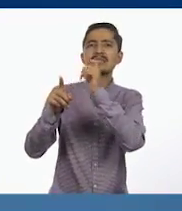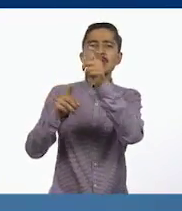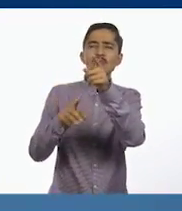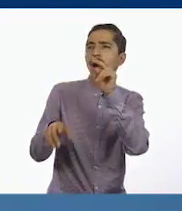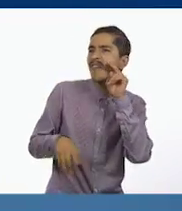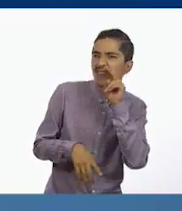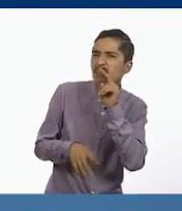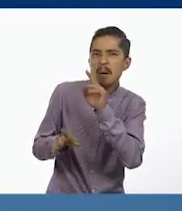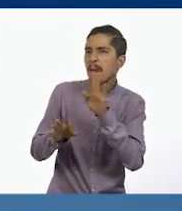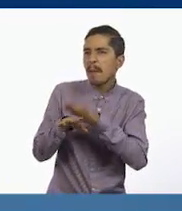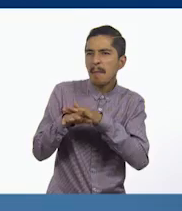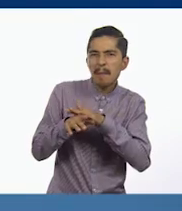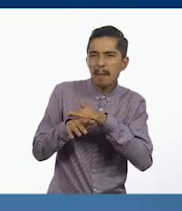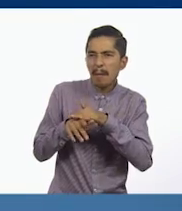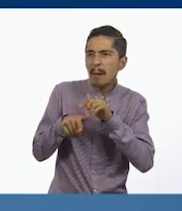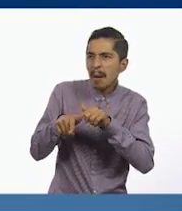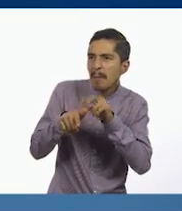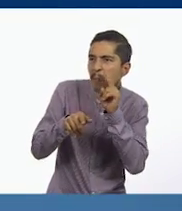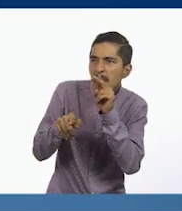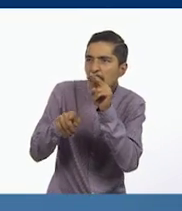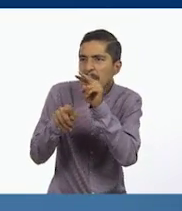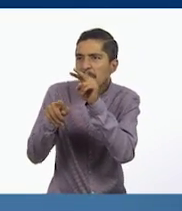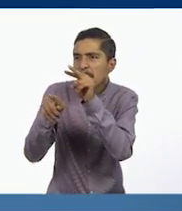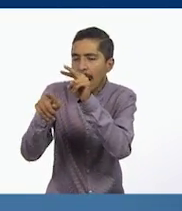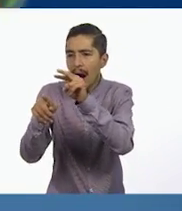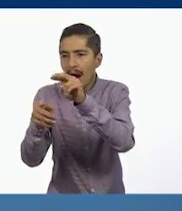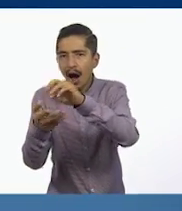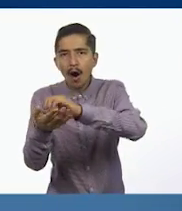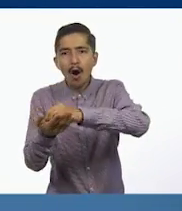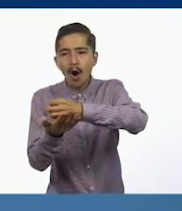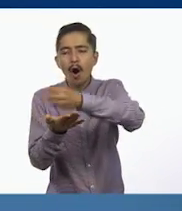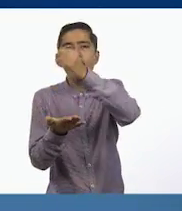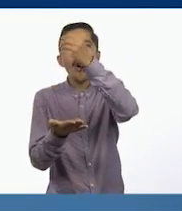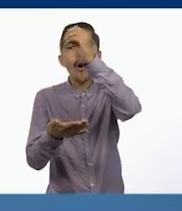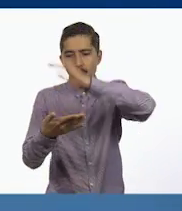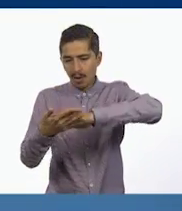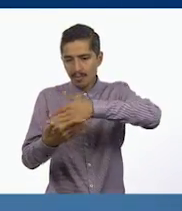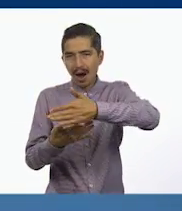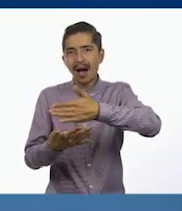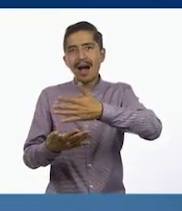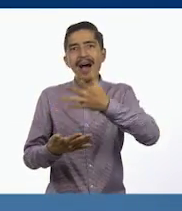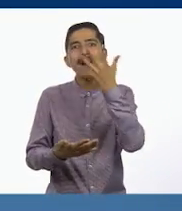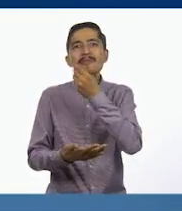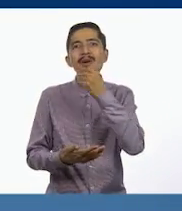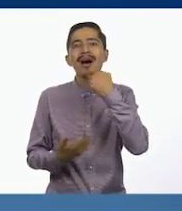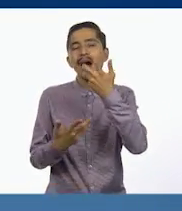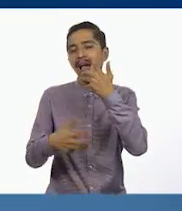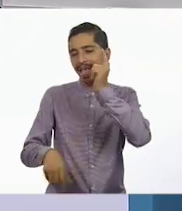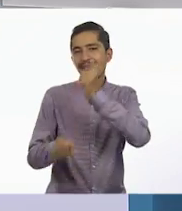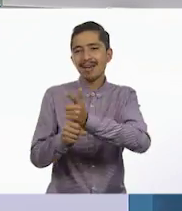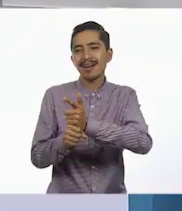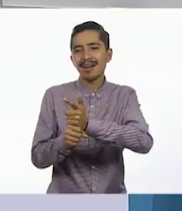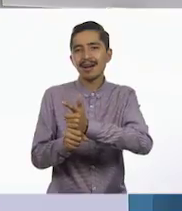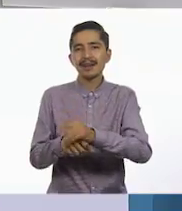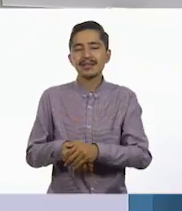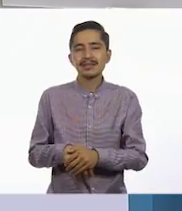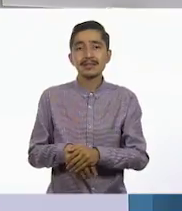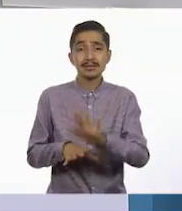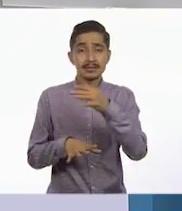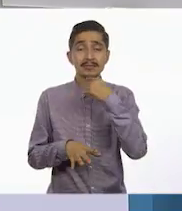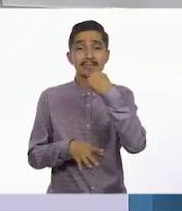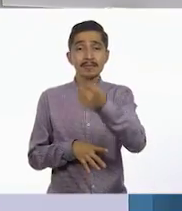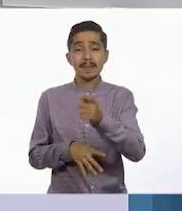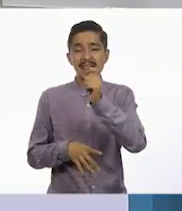donde hay un tesoro. ¡Qué padrísimo! ¡Yo quiero encontrar un tesoro! Además, quiero decirles que